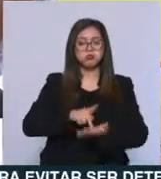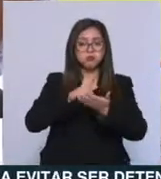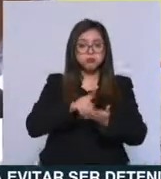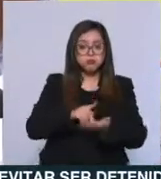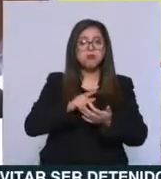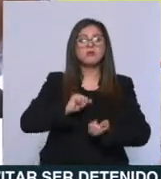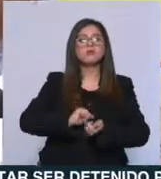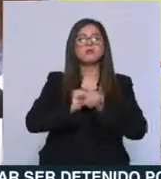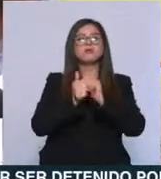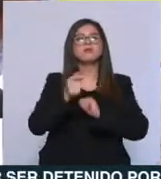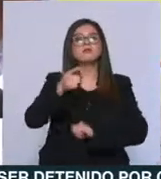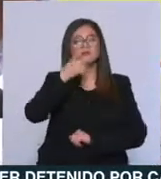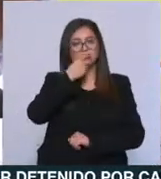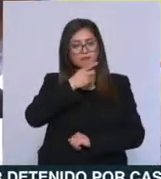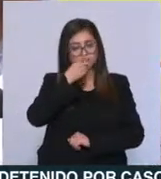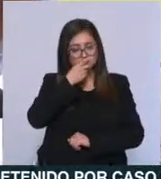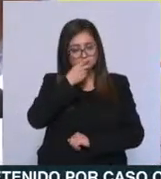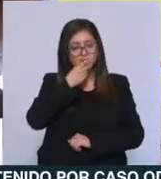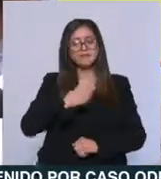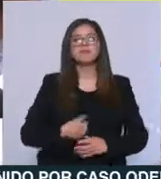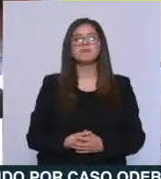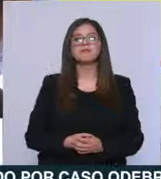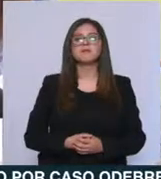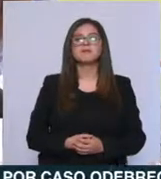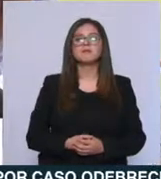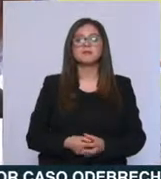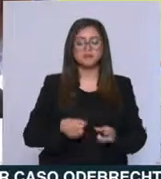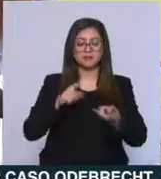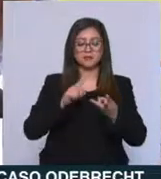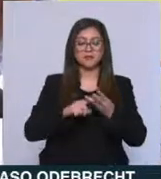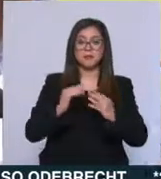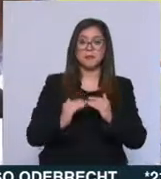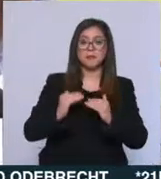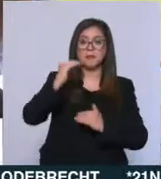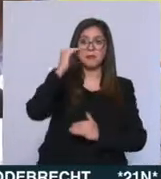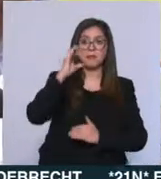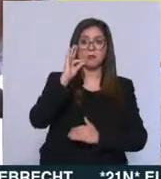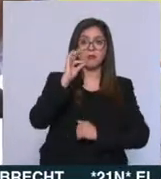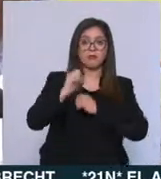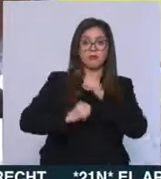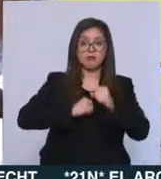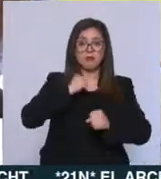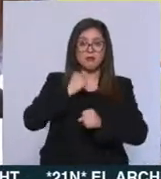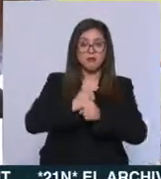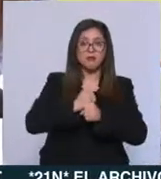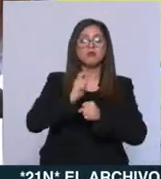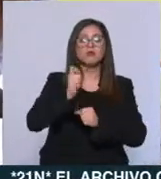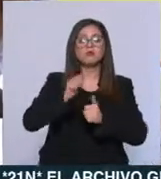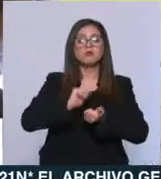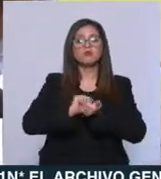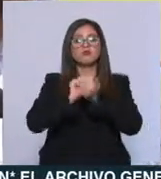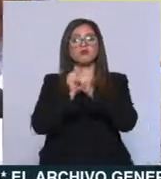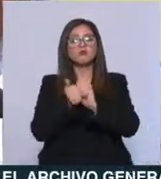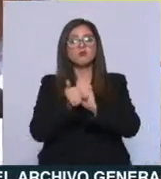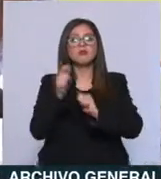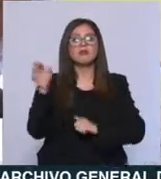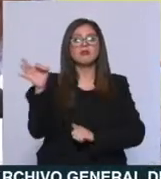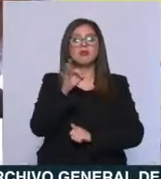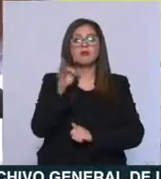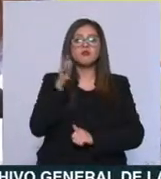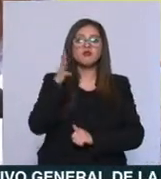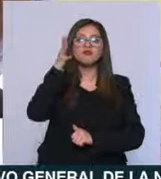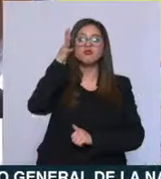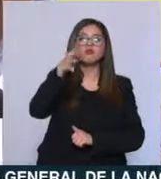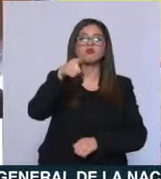de que desarrollen diabetes también va a ser mayor. Si tienen más allá de 40 años, que es cuando se empieza a elevar la prevalencia de la enfermedad, hay